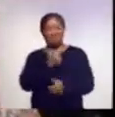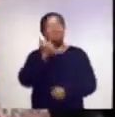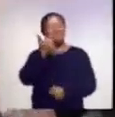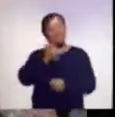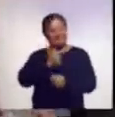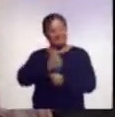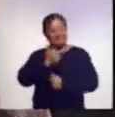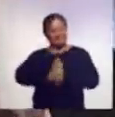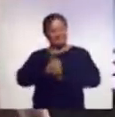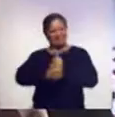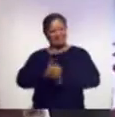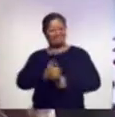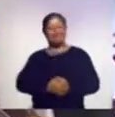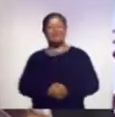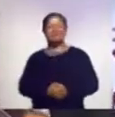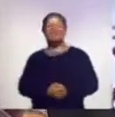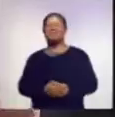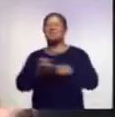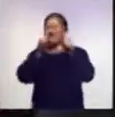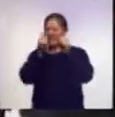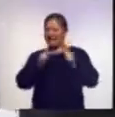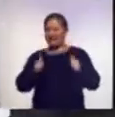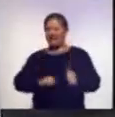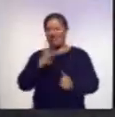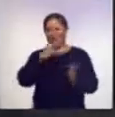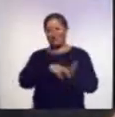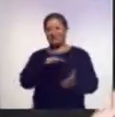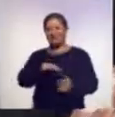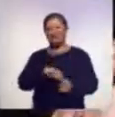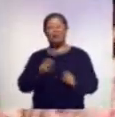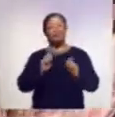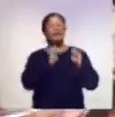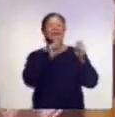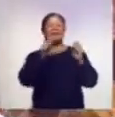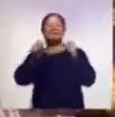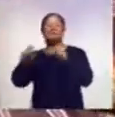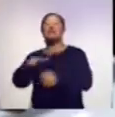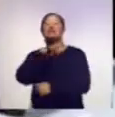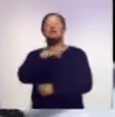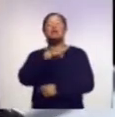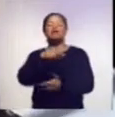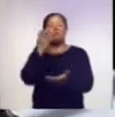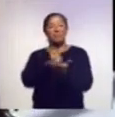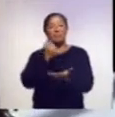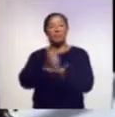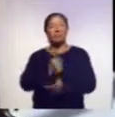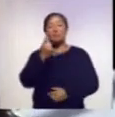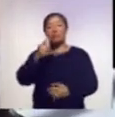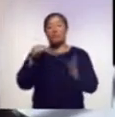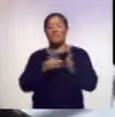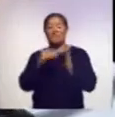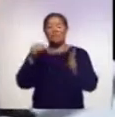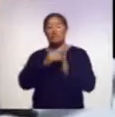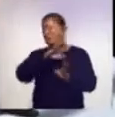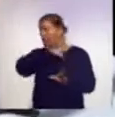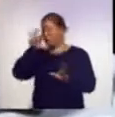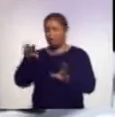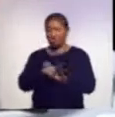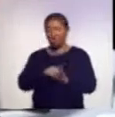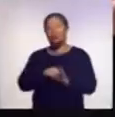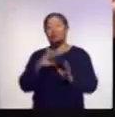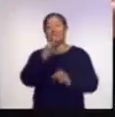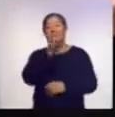del Patrimonio Artesanal de México 2019, que entregó 18 premios por un monto de 1.300.000 pesos